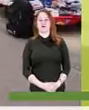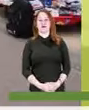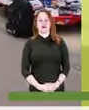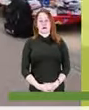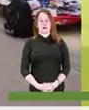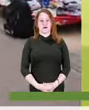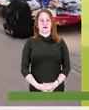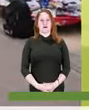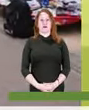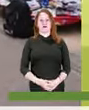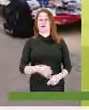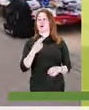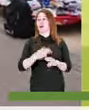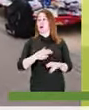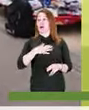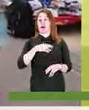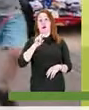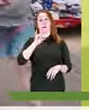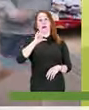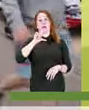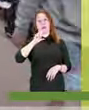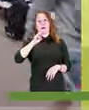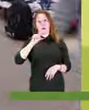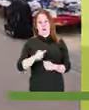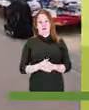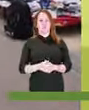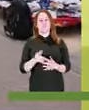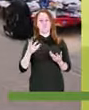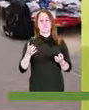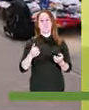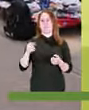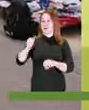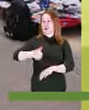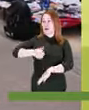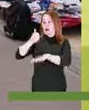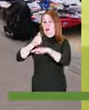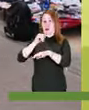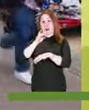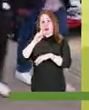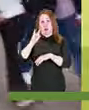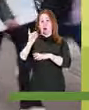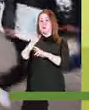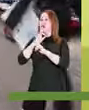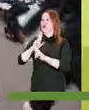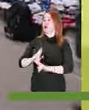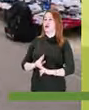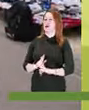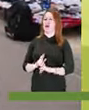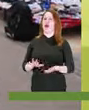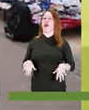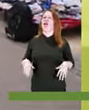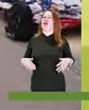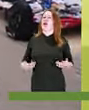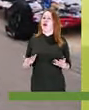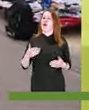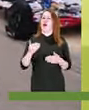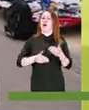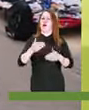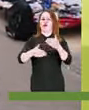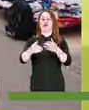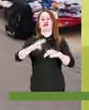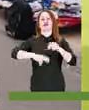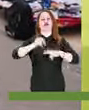Mi nombre es Vilma Gil. Me gustaría que el señor director del IDU me respondiera cómo va el avance de las